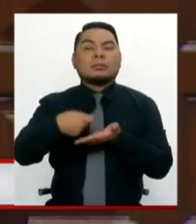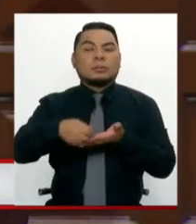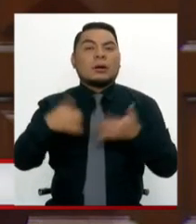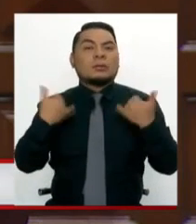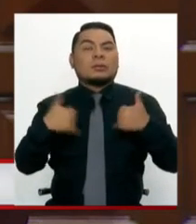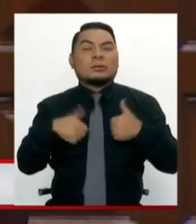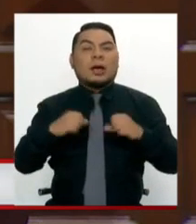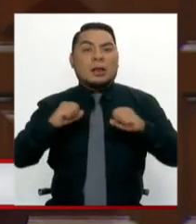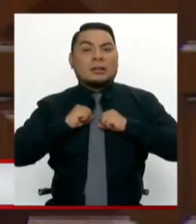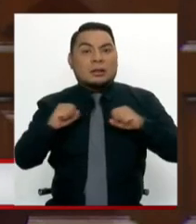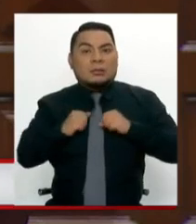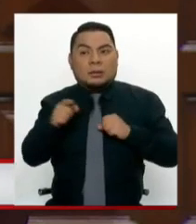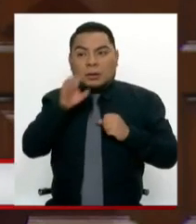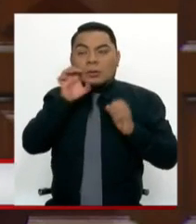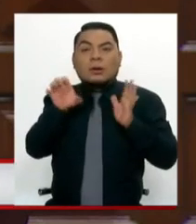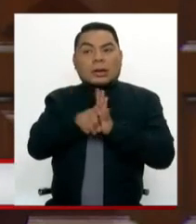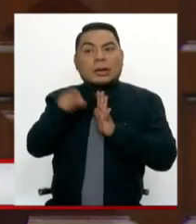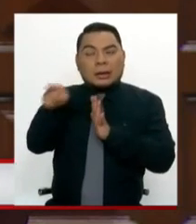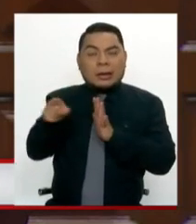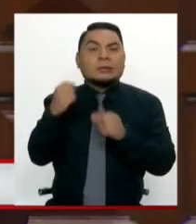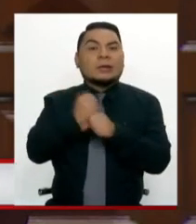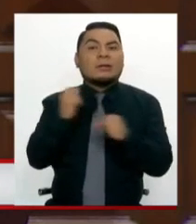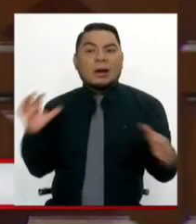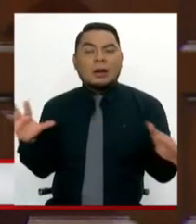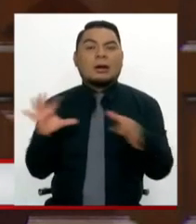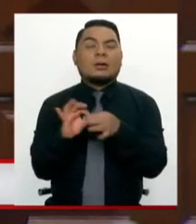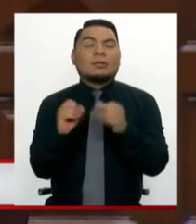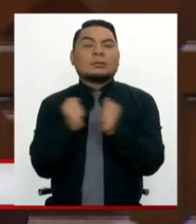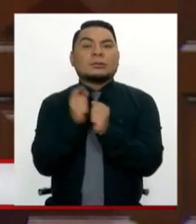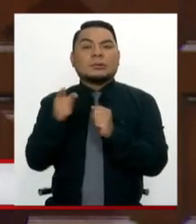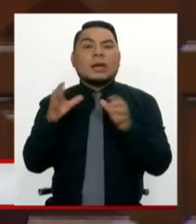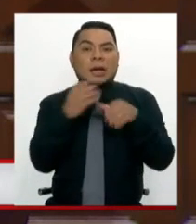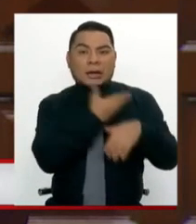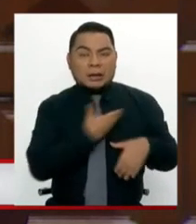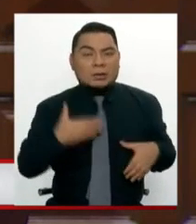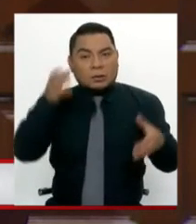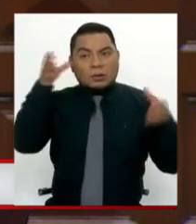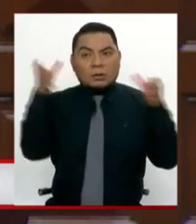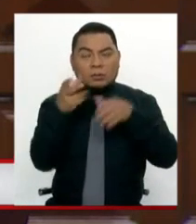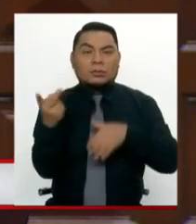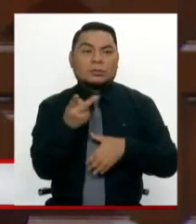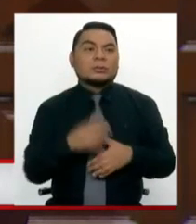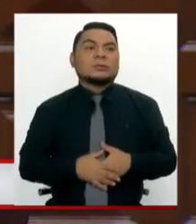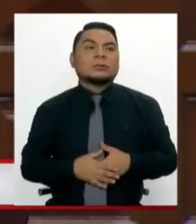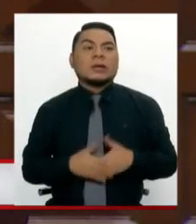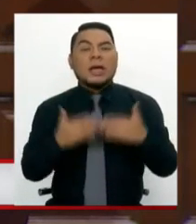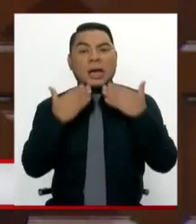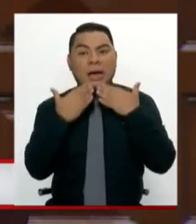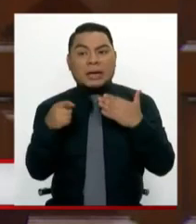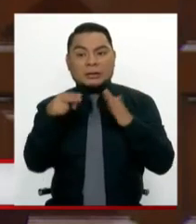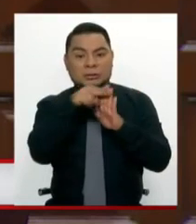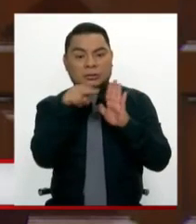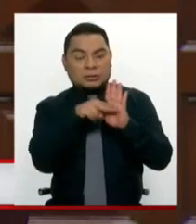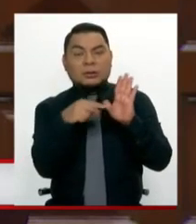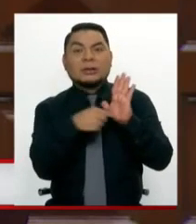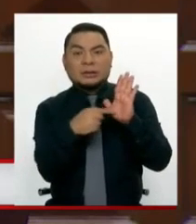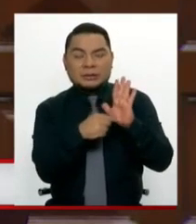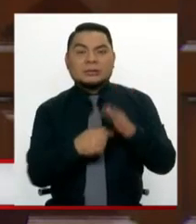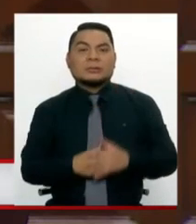deportivas es un buen ejemplo del trabajo articulado entre el Ejecutivo y el Legislativo. Gracias a esta norma,